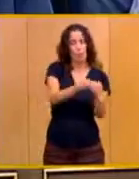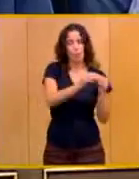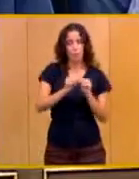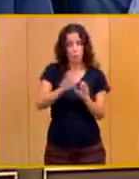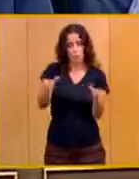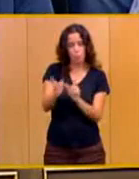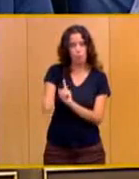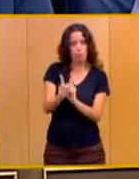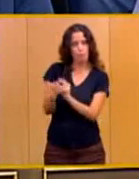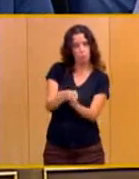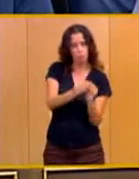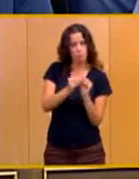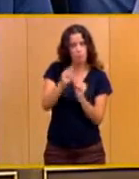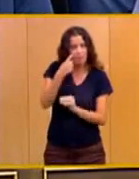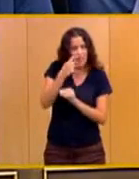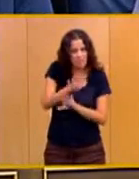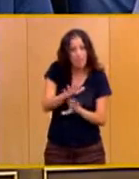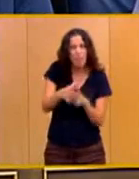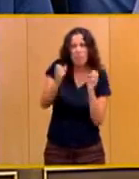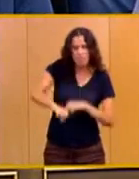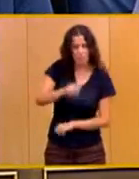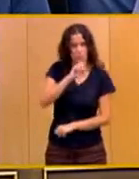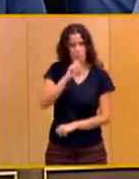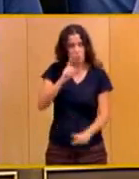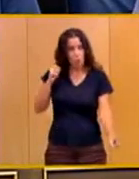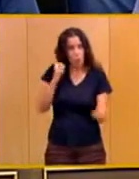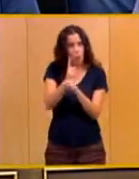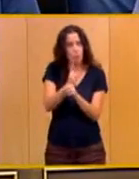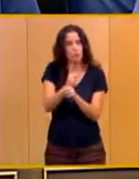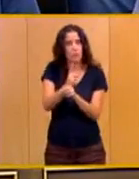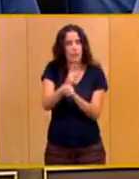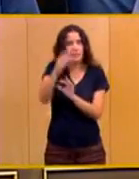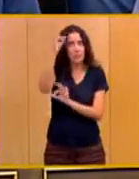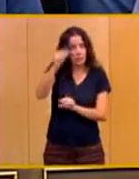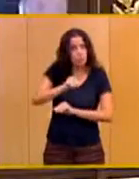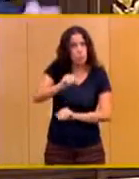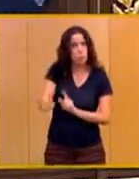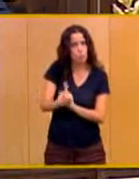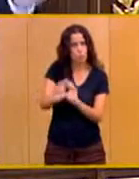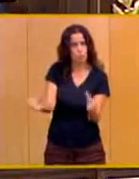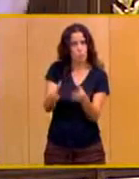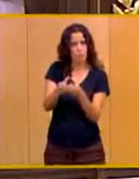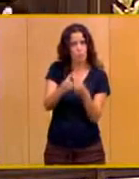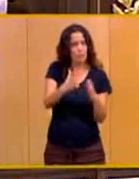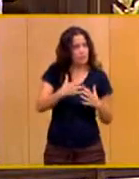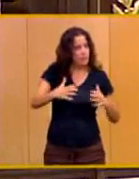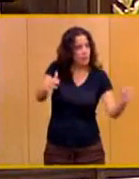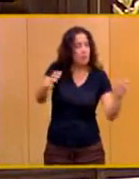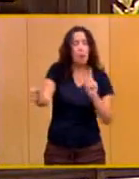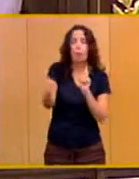oposición. Fíjese qué consenso, en contra del criterio del principal grupo de la oposición y de toda la Cámara, liquidó el Pacto de